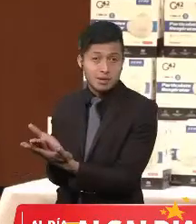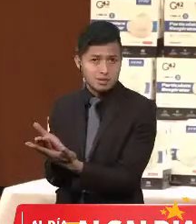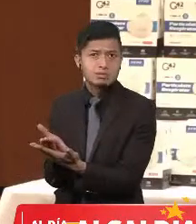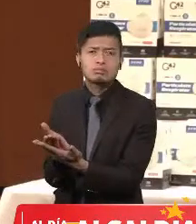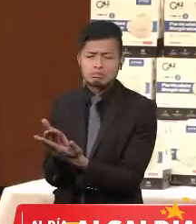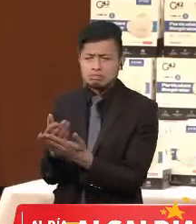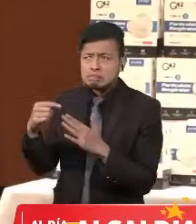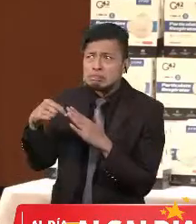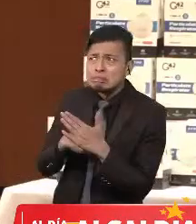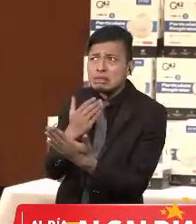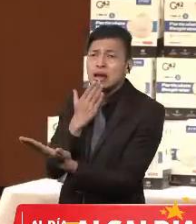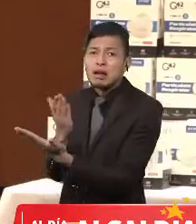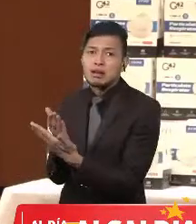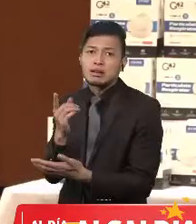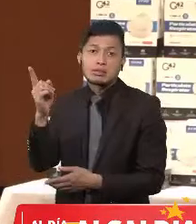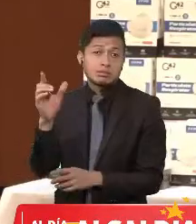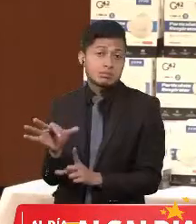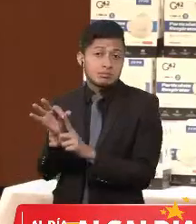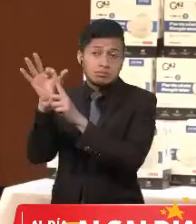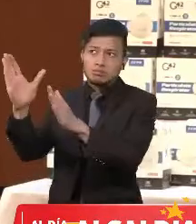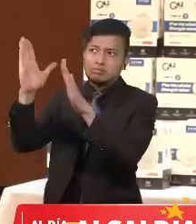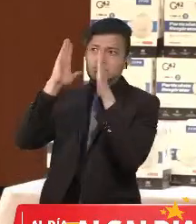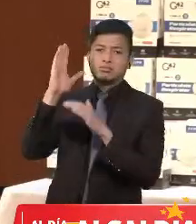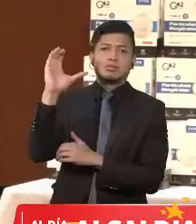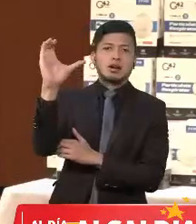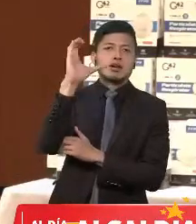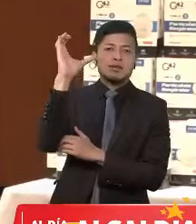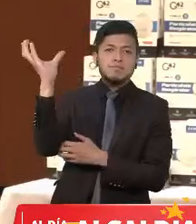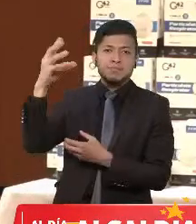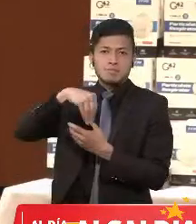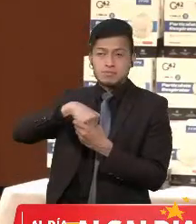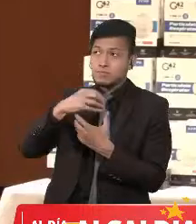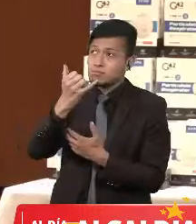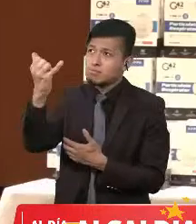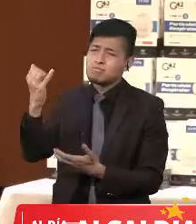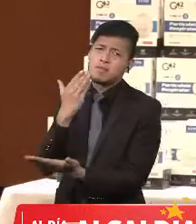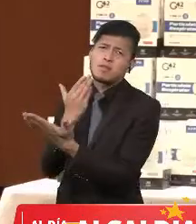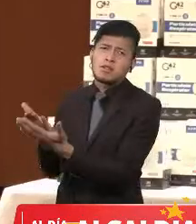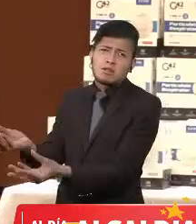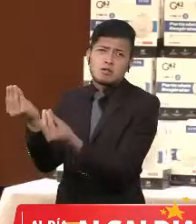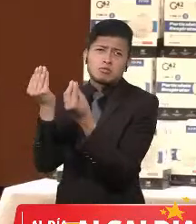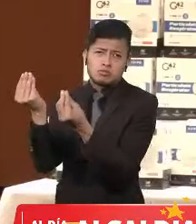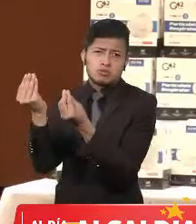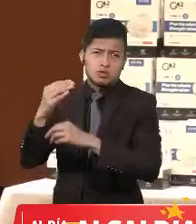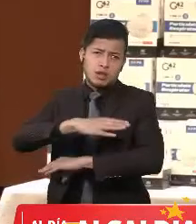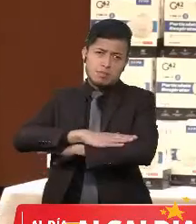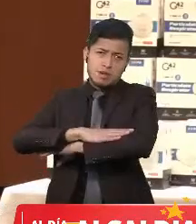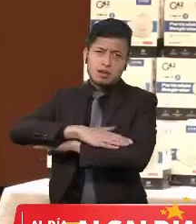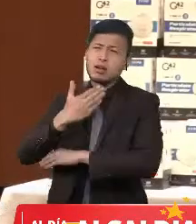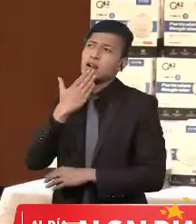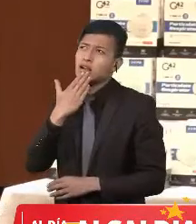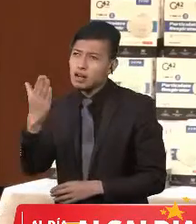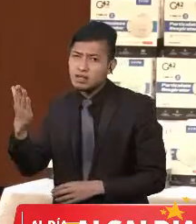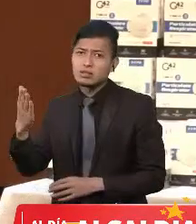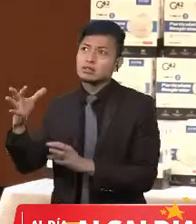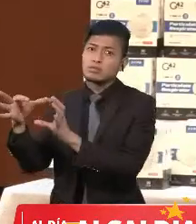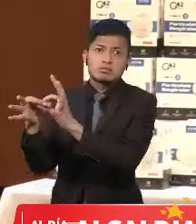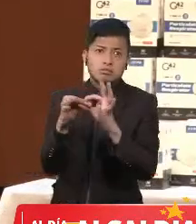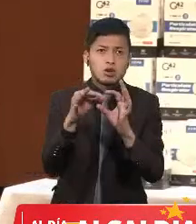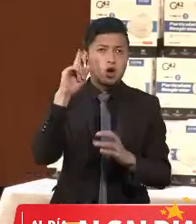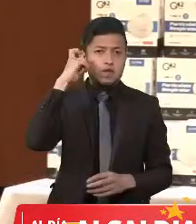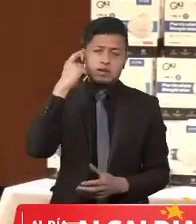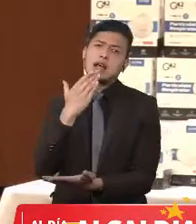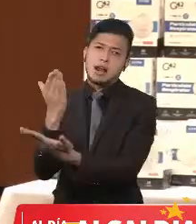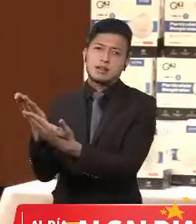que en particular con Colombia tengamos una relación tan especial. Se lo agradecemos profundamente, señor embajador, y por conducto suyo a su